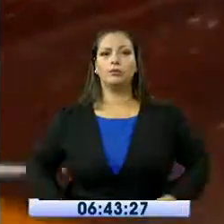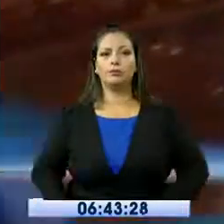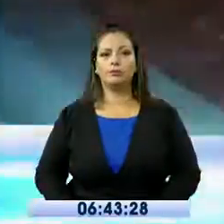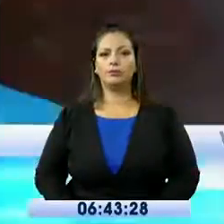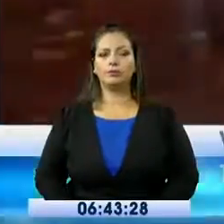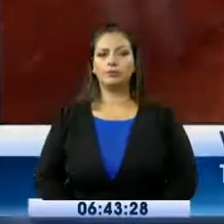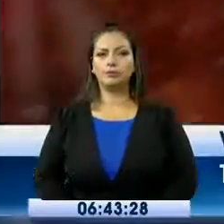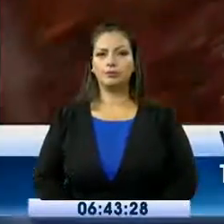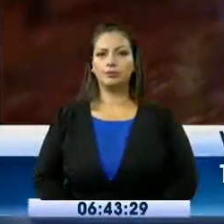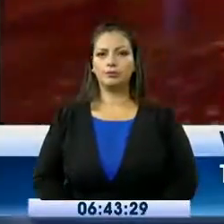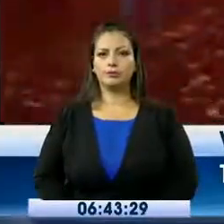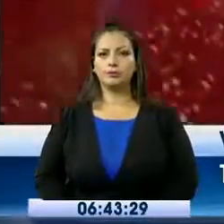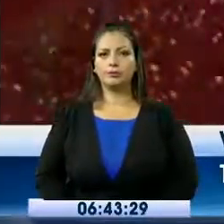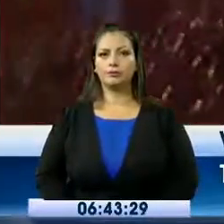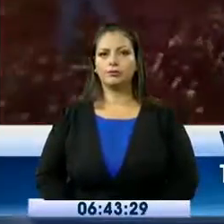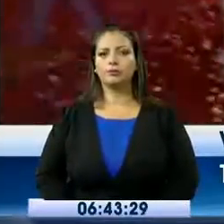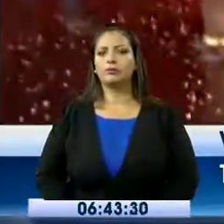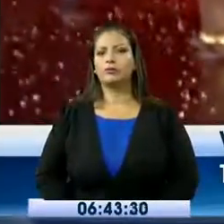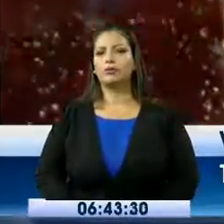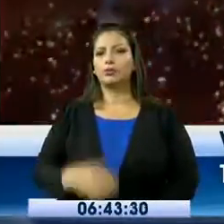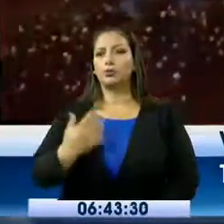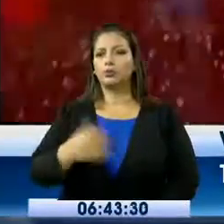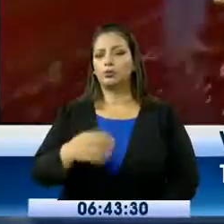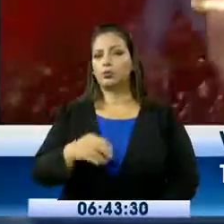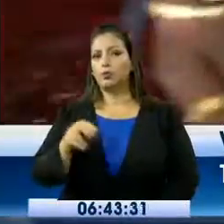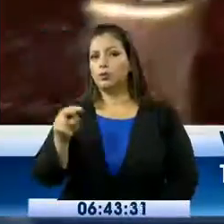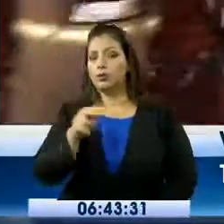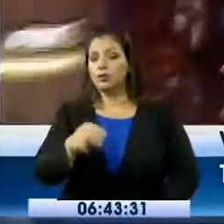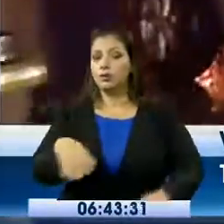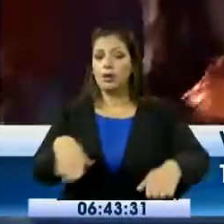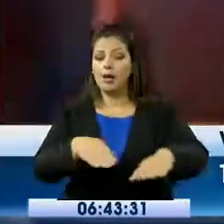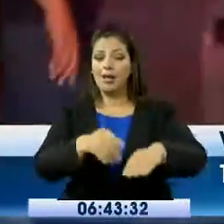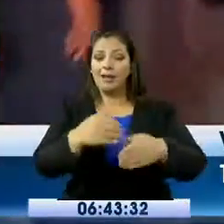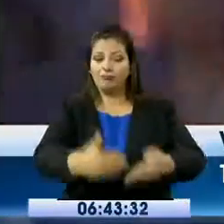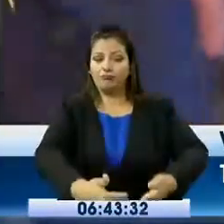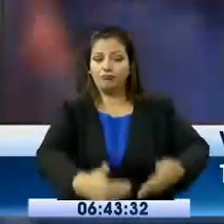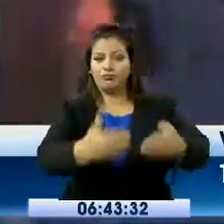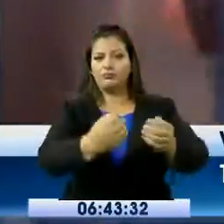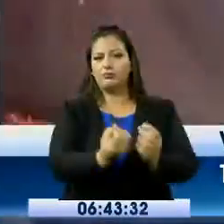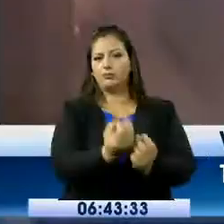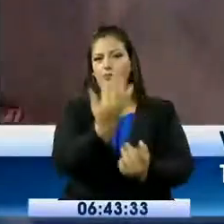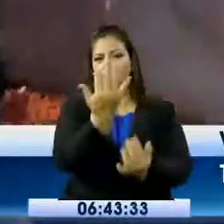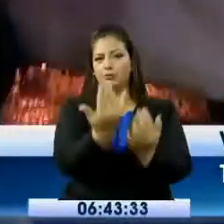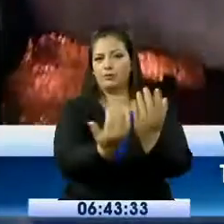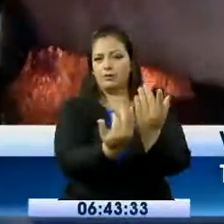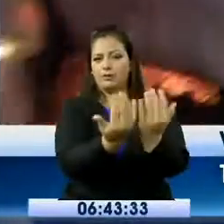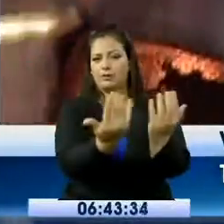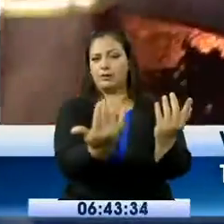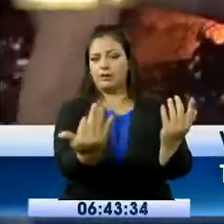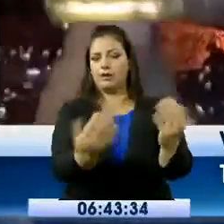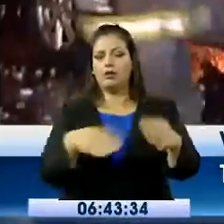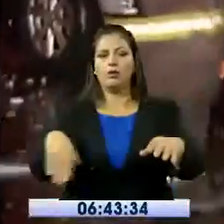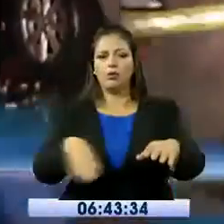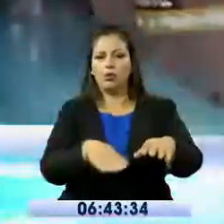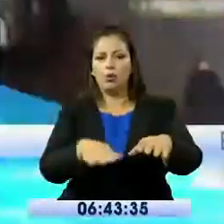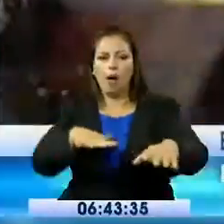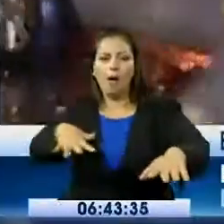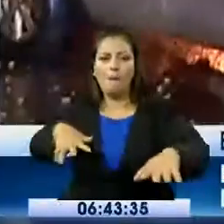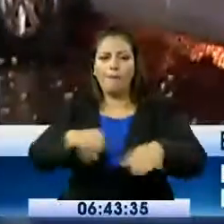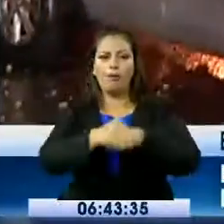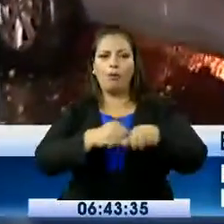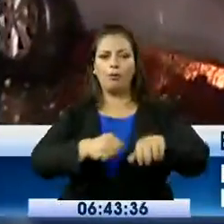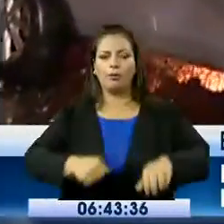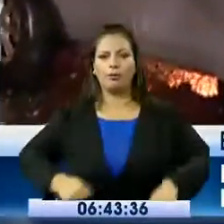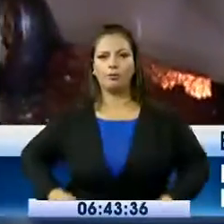por suerte estaba ahí, porque si no hubiera sido un accidente múltiple, se hubiera cruzado de carril y hubiera sido peor el daño. En todo caso, al encontrarlo, tenía el